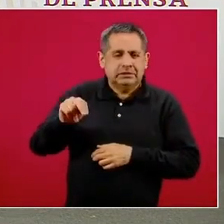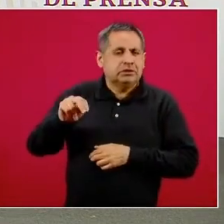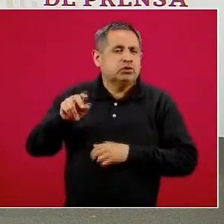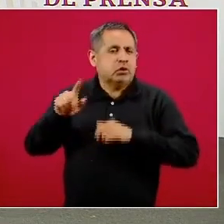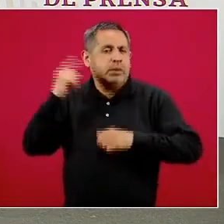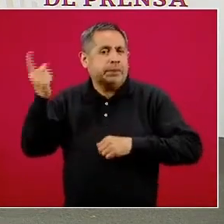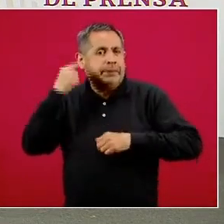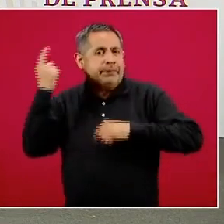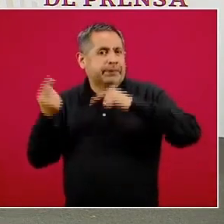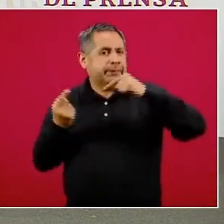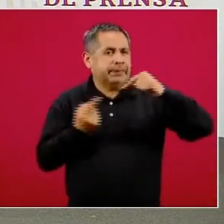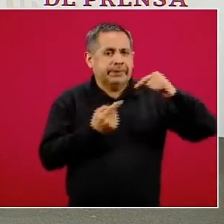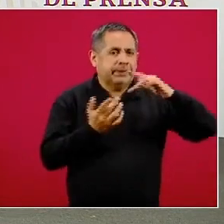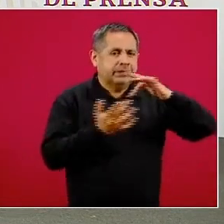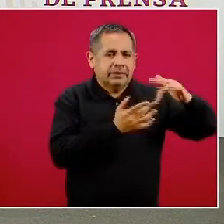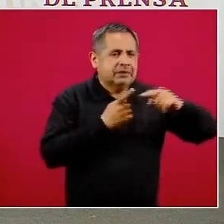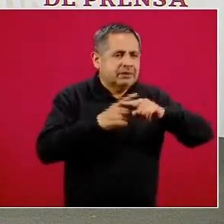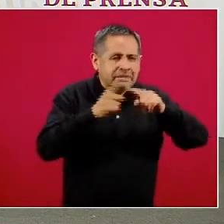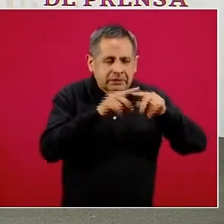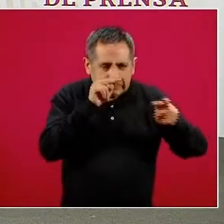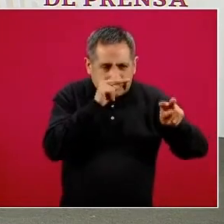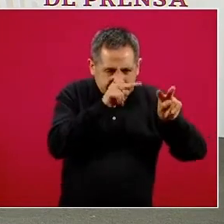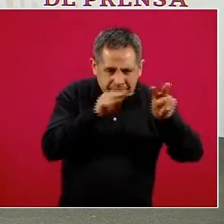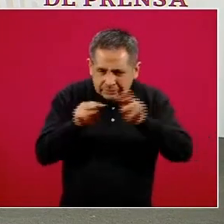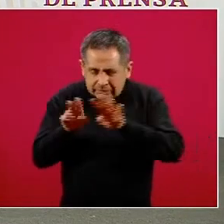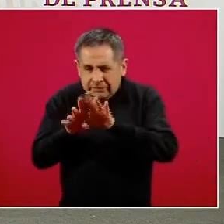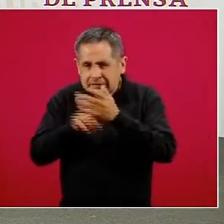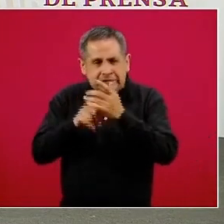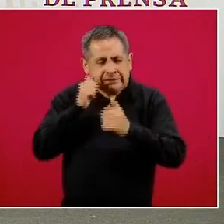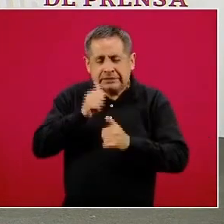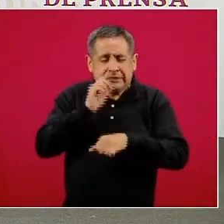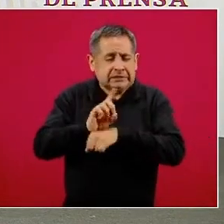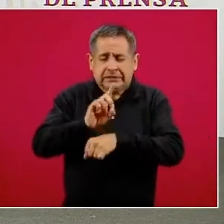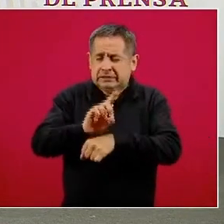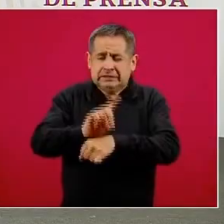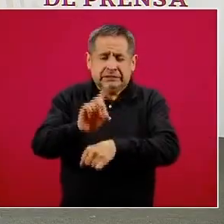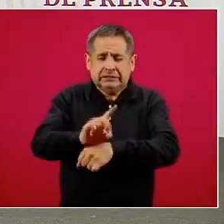estamos constantemente revisando esta información. La que sigue.